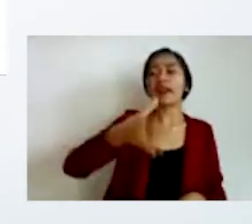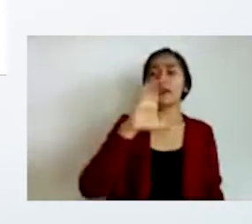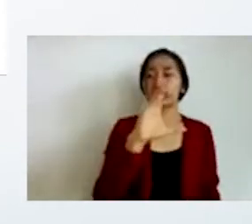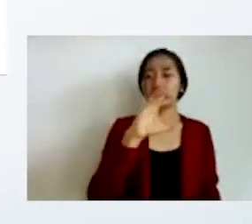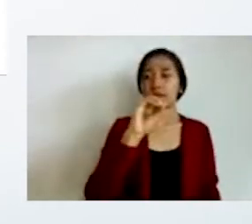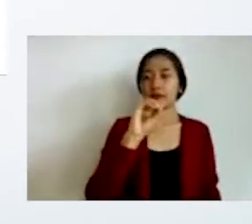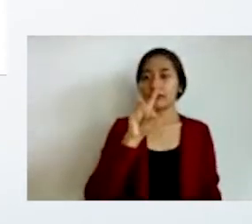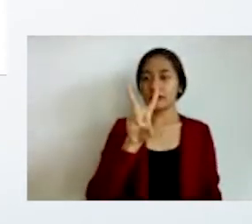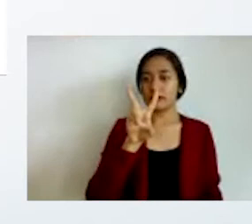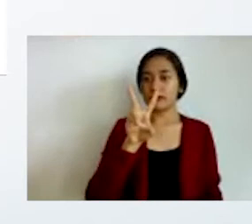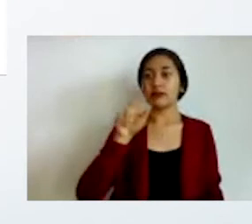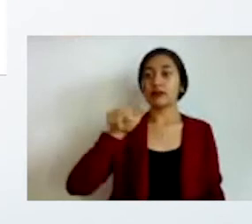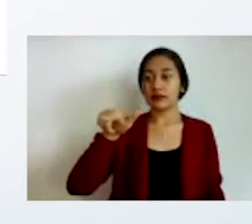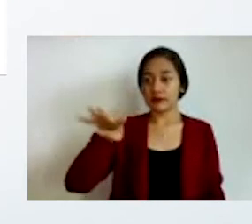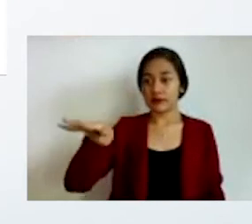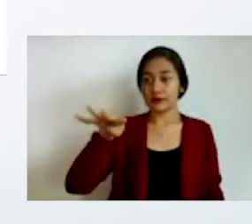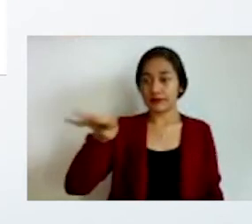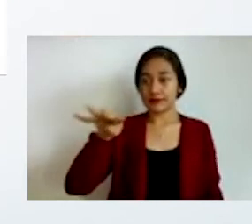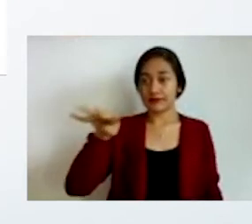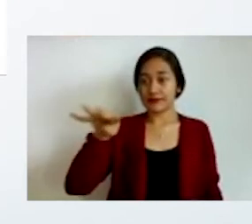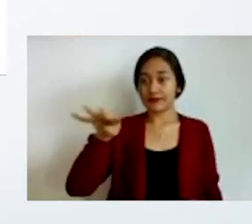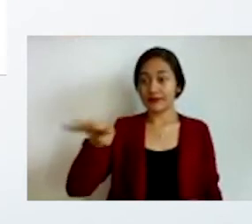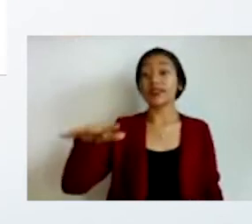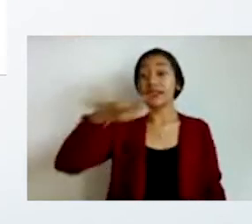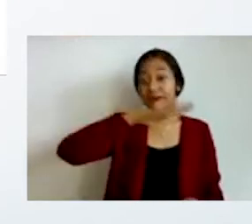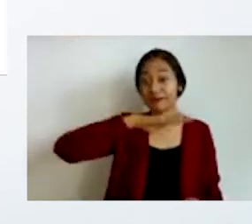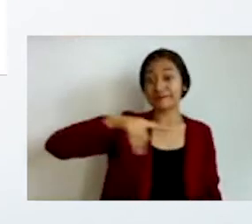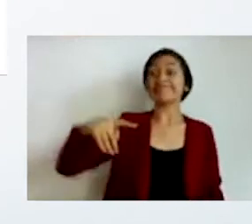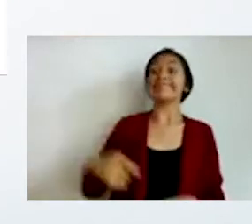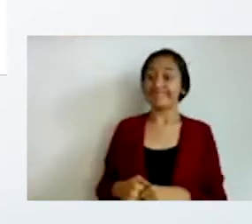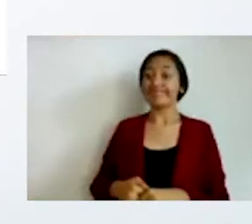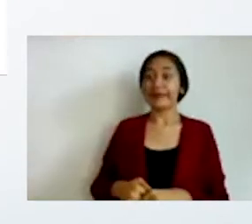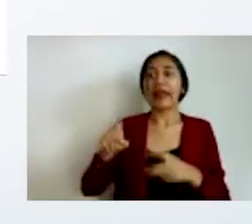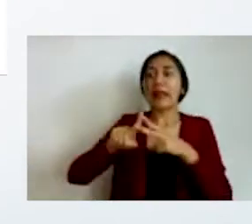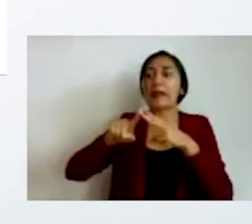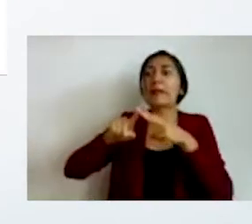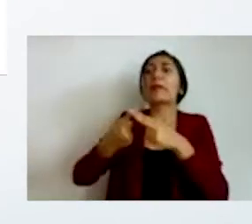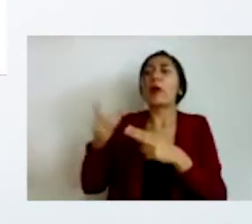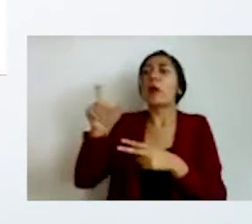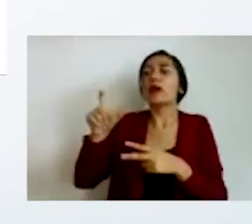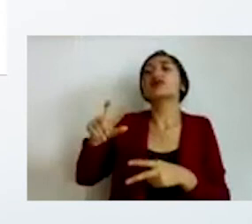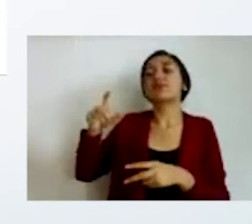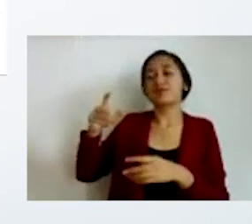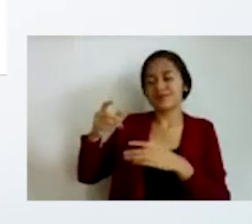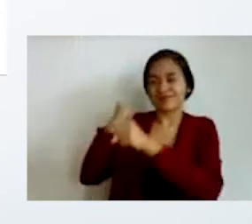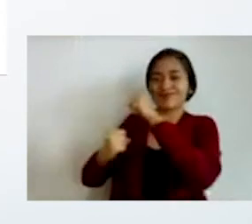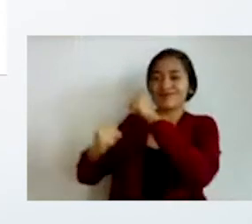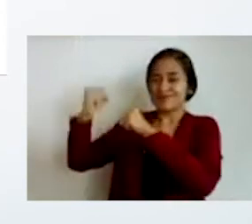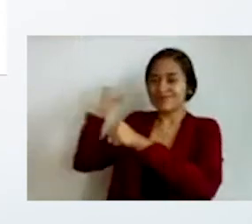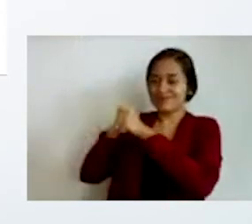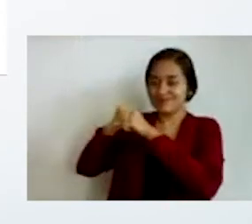Disease 19, que es el año de su aparición. Y el virus que produce la enfermedad se le